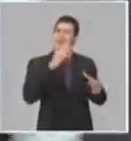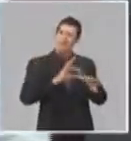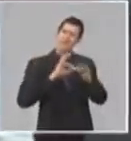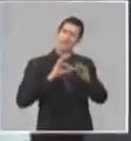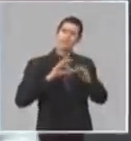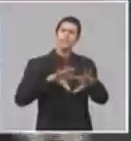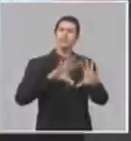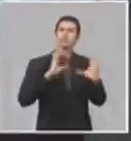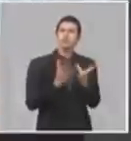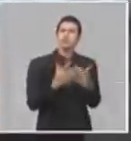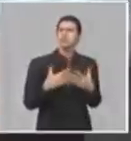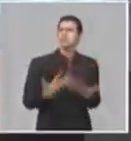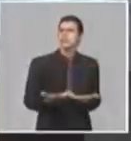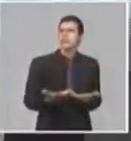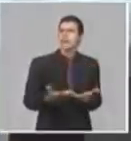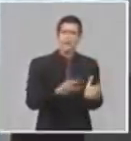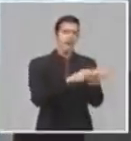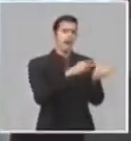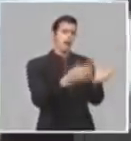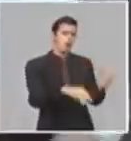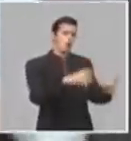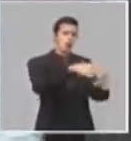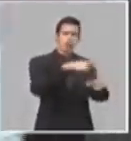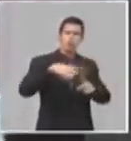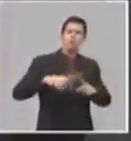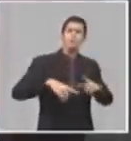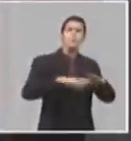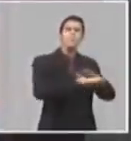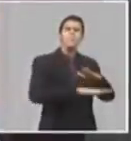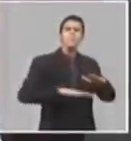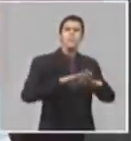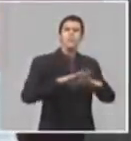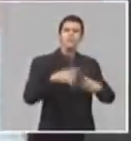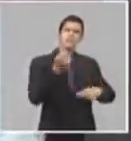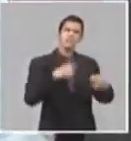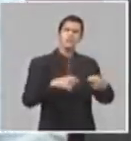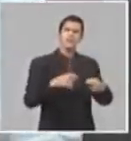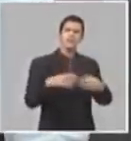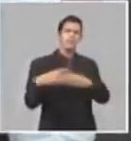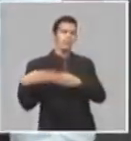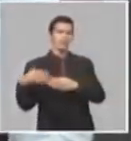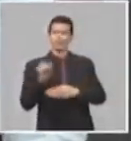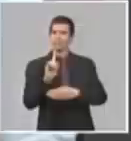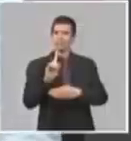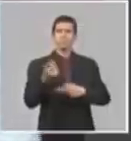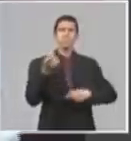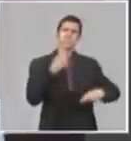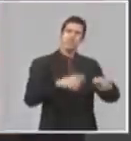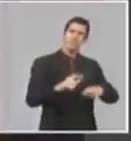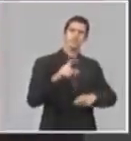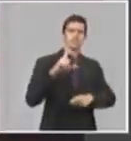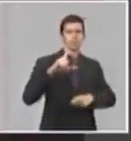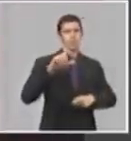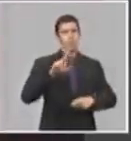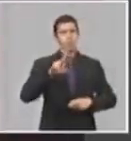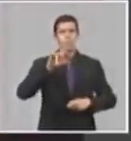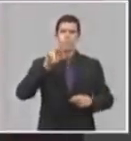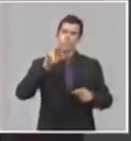más de arroz y en julio y en agosto. Y tal vez podamos dar hasta un poquito más a partir de otras gestiones que se están